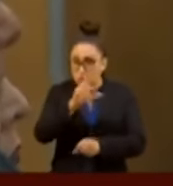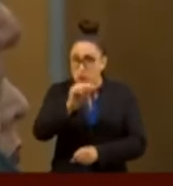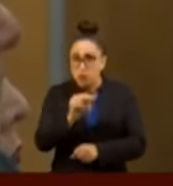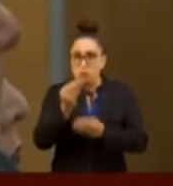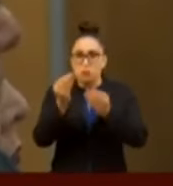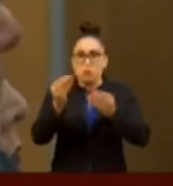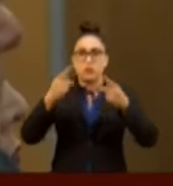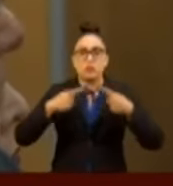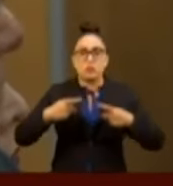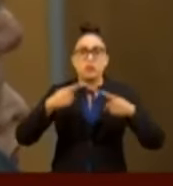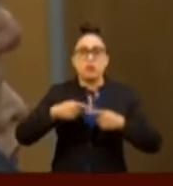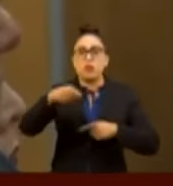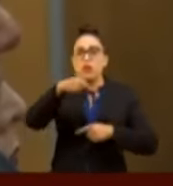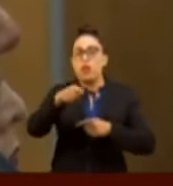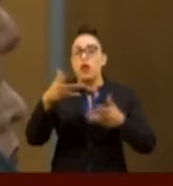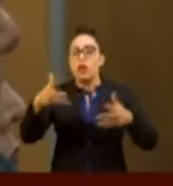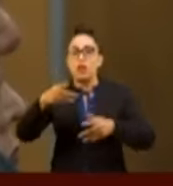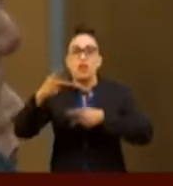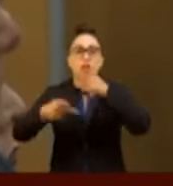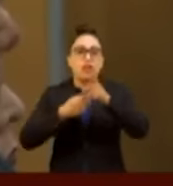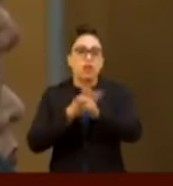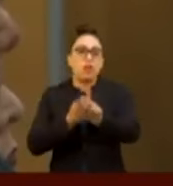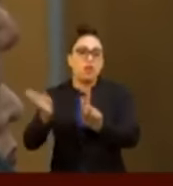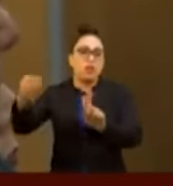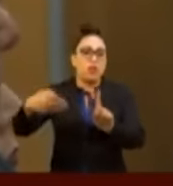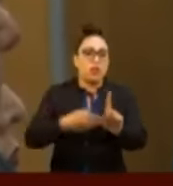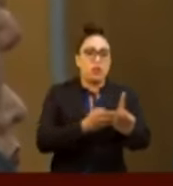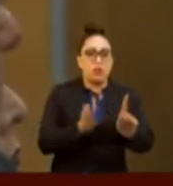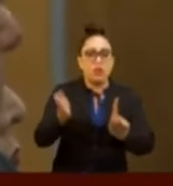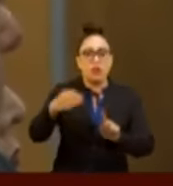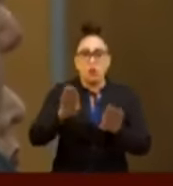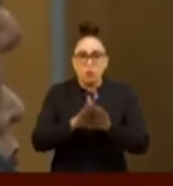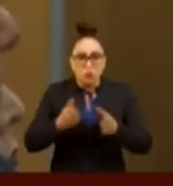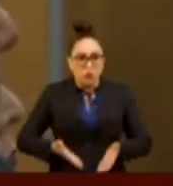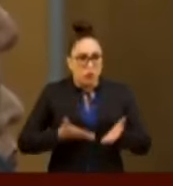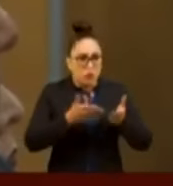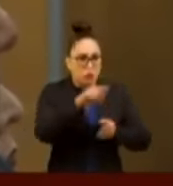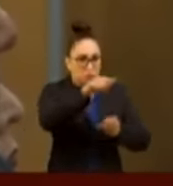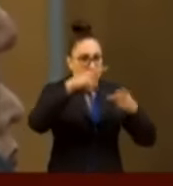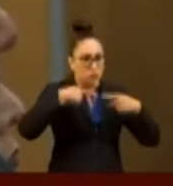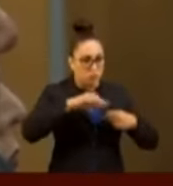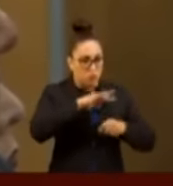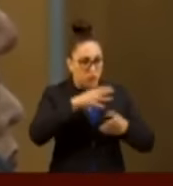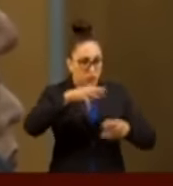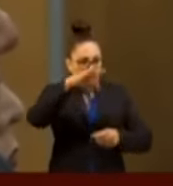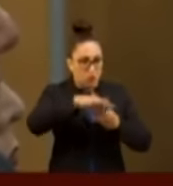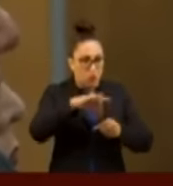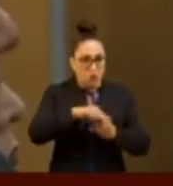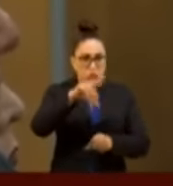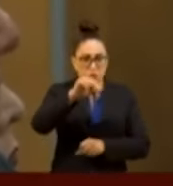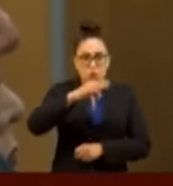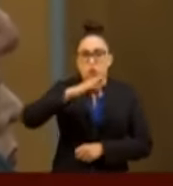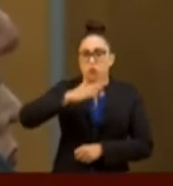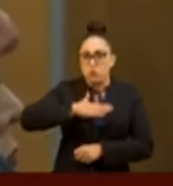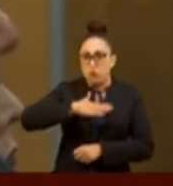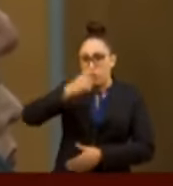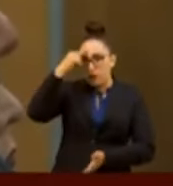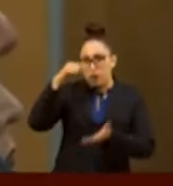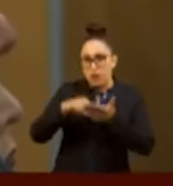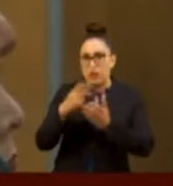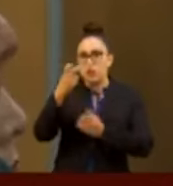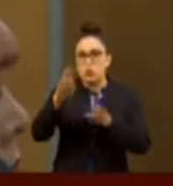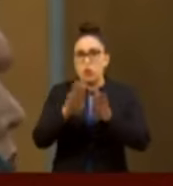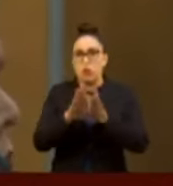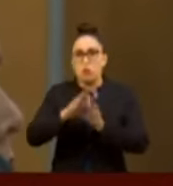interpretado esta reforma como que le estamos dando un derecho al pueblo para que vote. No, en términos jurídicos yo diría que es una acción